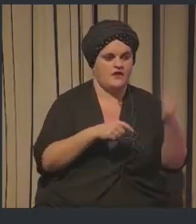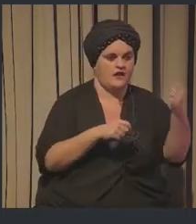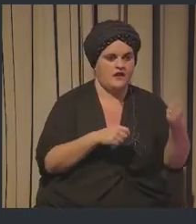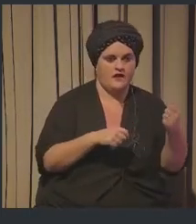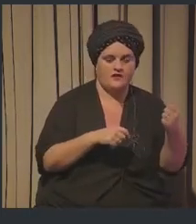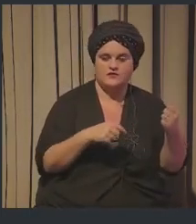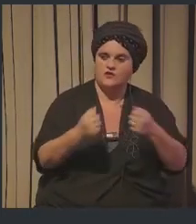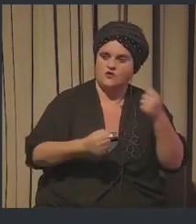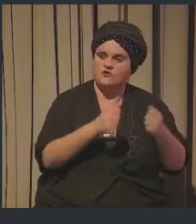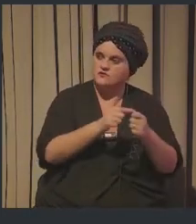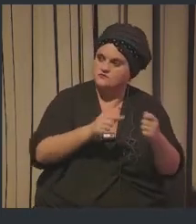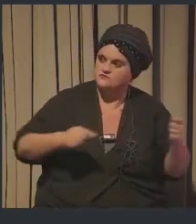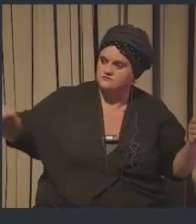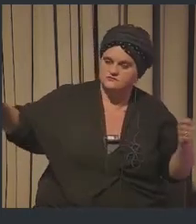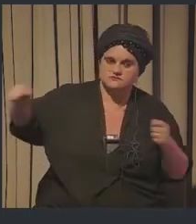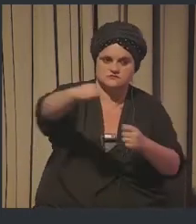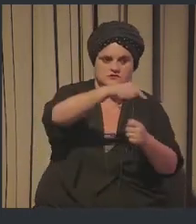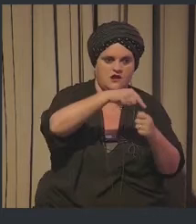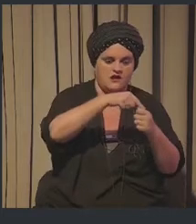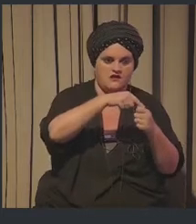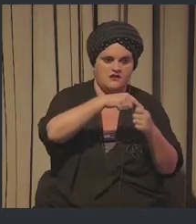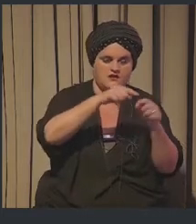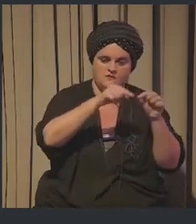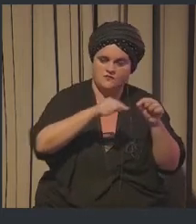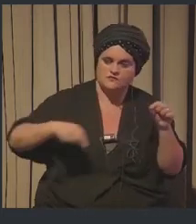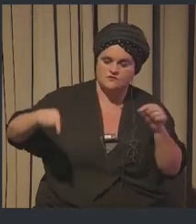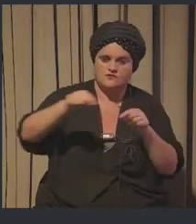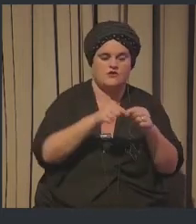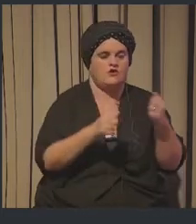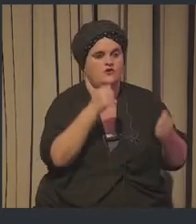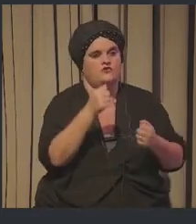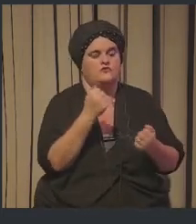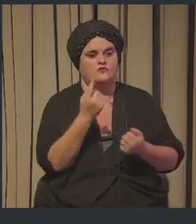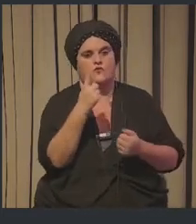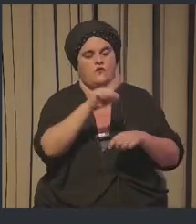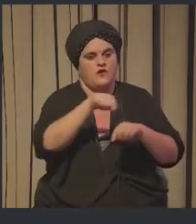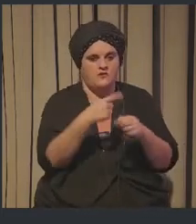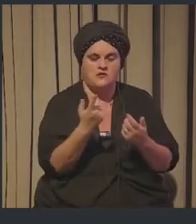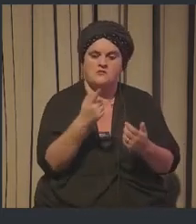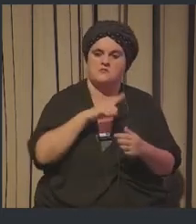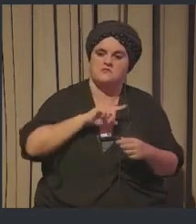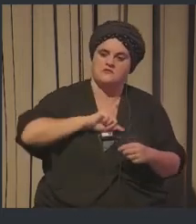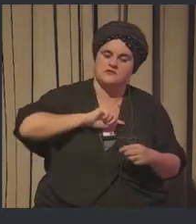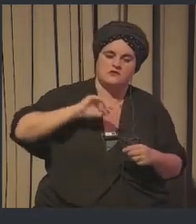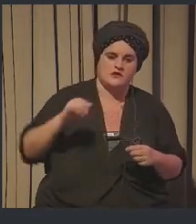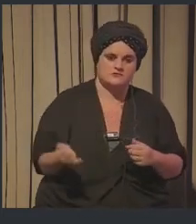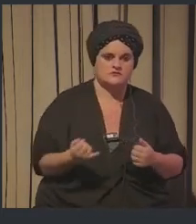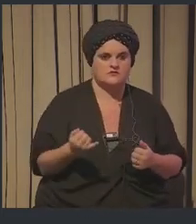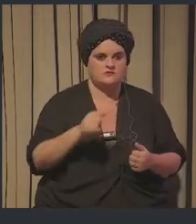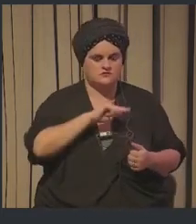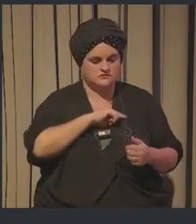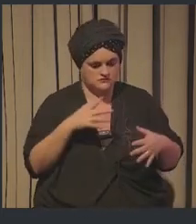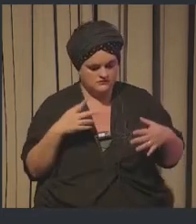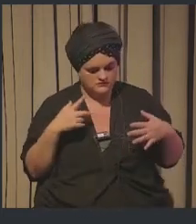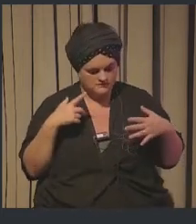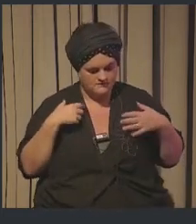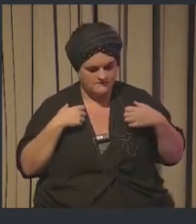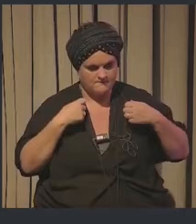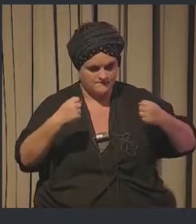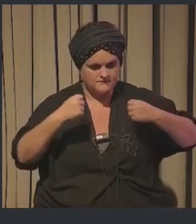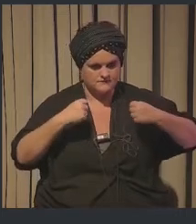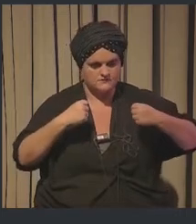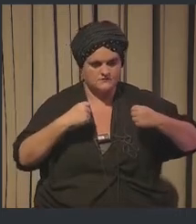A. Entonces tú dedicas 1 hora a correr, te cansas, pero digamos que estás en mejor estado físico.